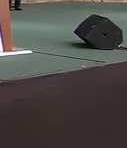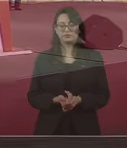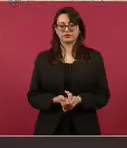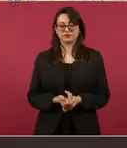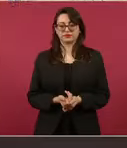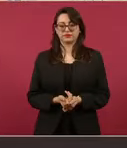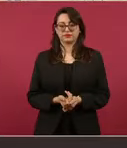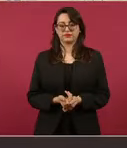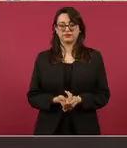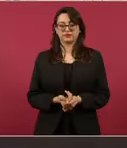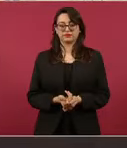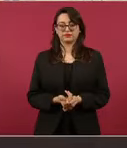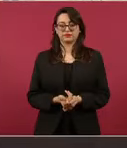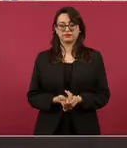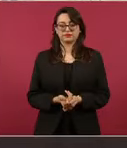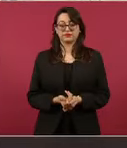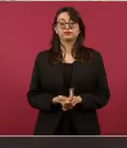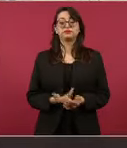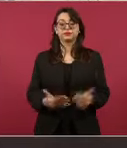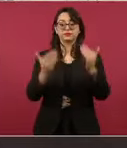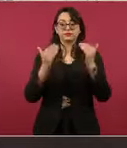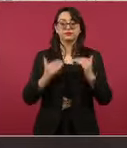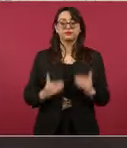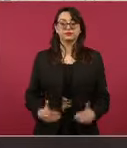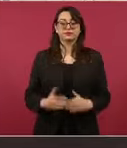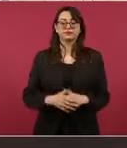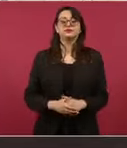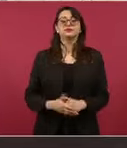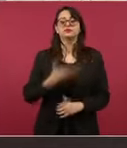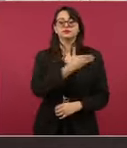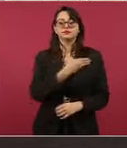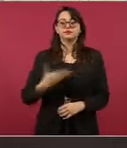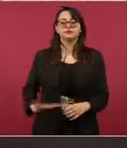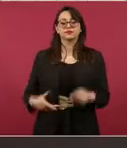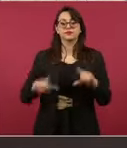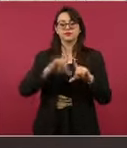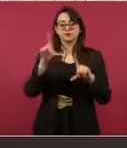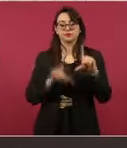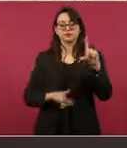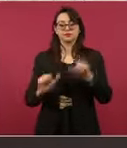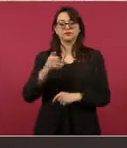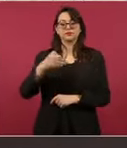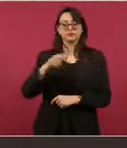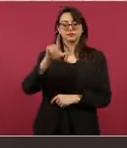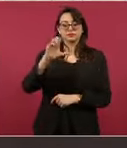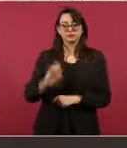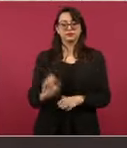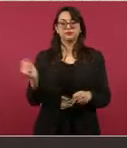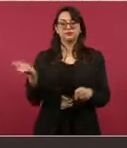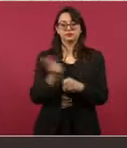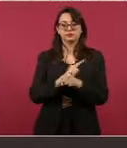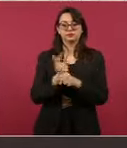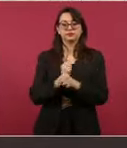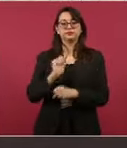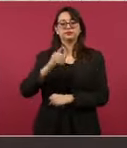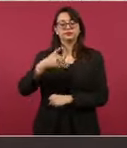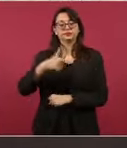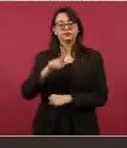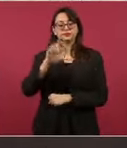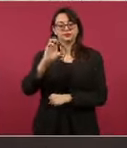Escuchemos el mensaje del presidente constitucional de los Estados Unidos Mexicanos, licenciado